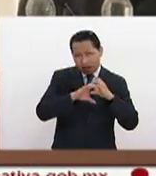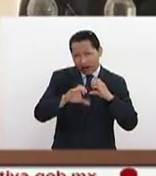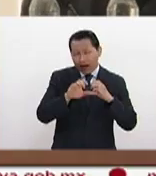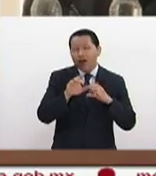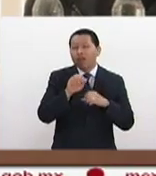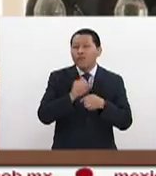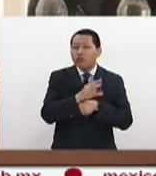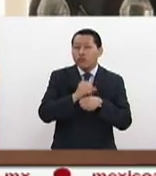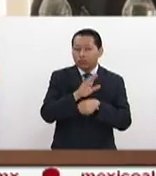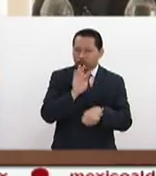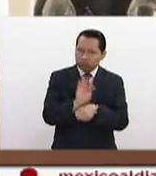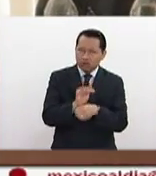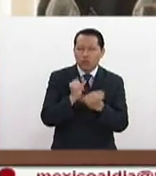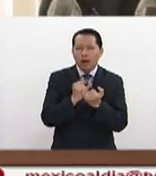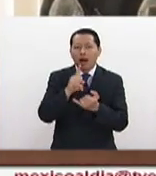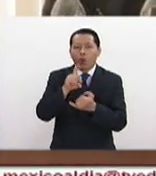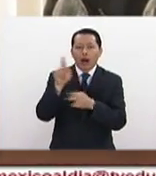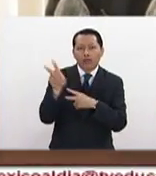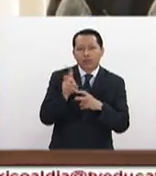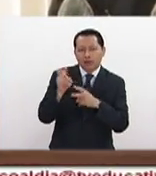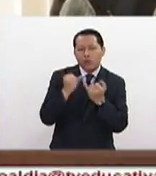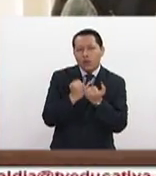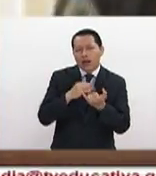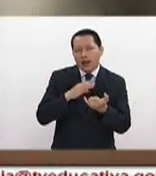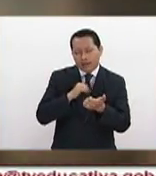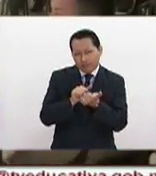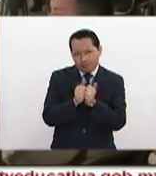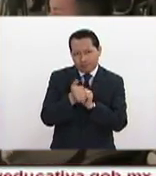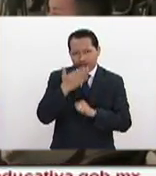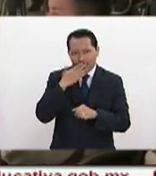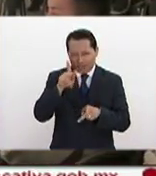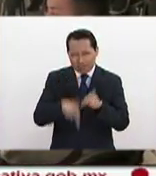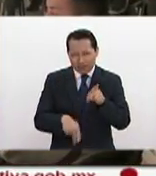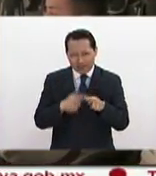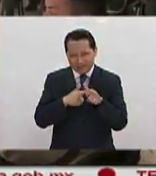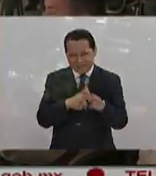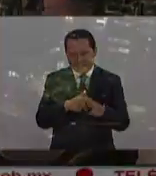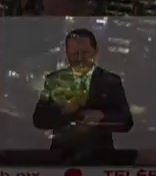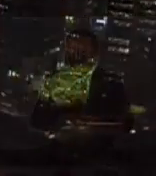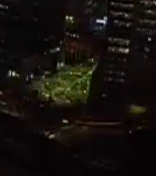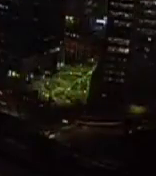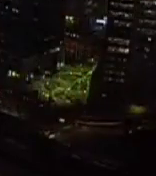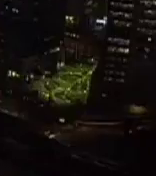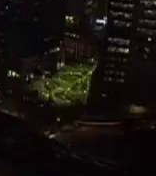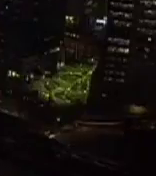captación de agua y modernización de los procesos de tratamiento. Una pausa y más.